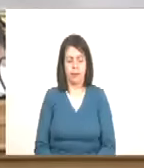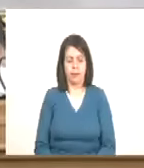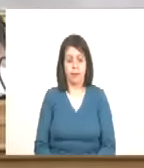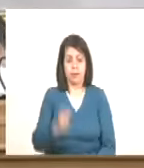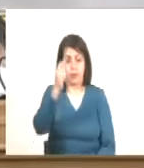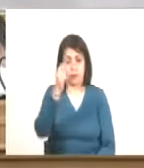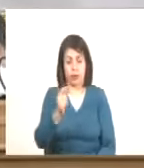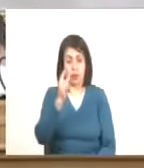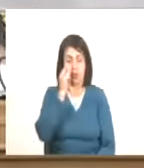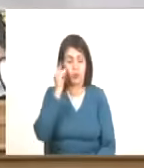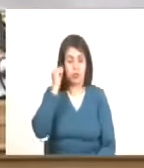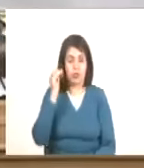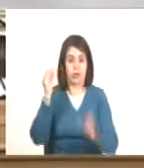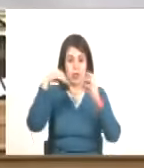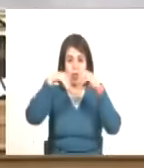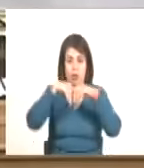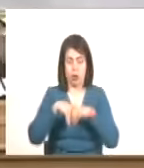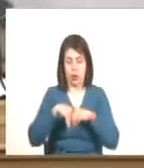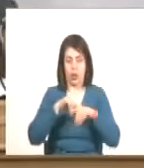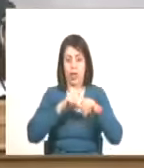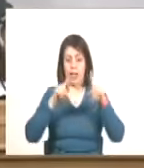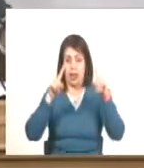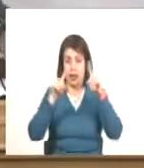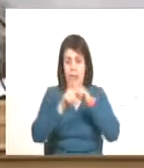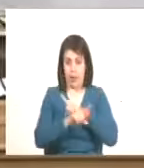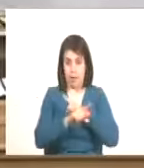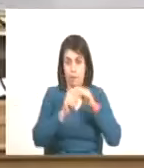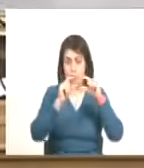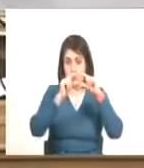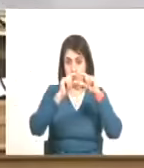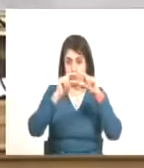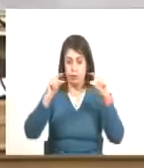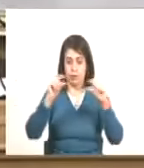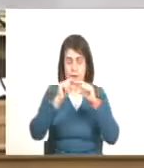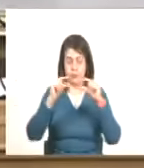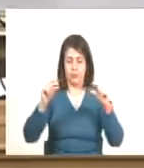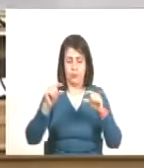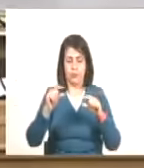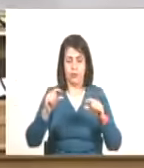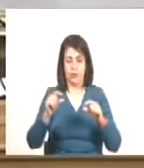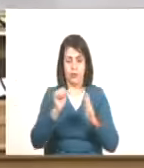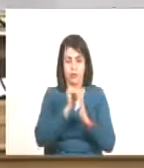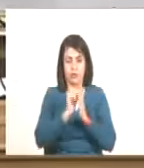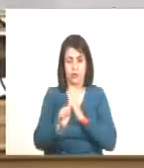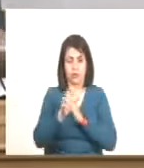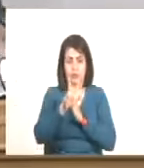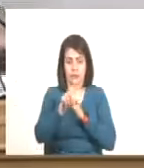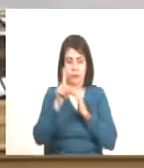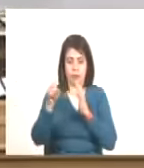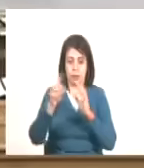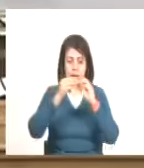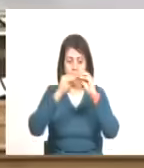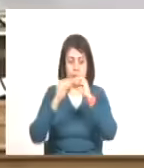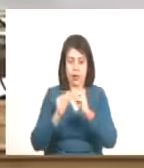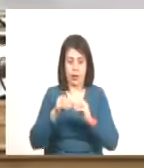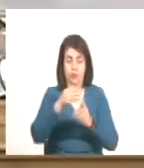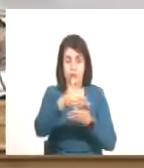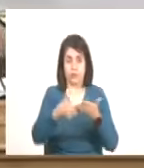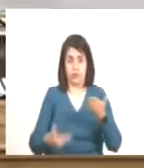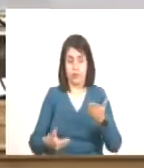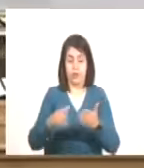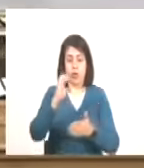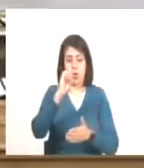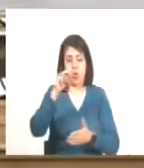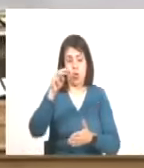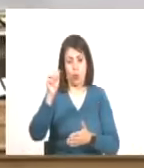Los diputados y diputadas que estén de acuerdo en aprobar el artículo 31 con la corrección propuesta por el diputado